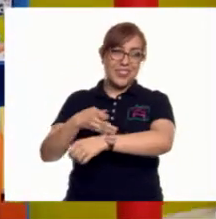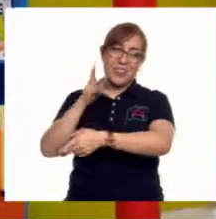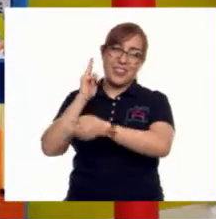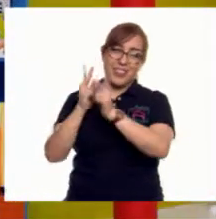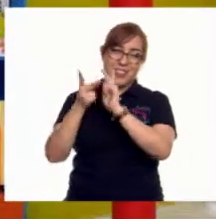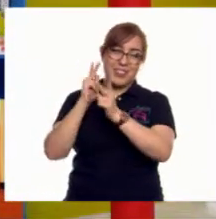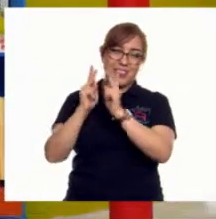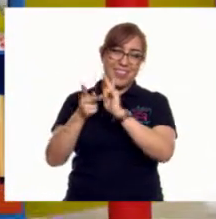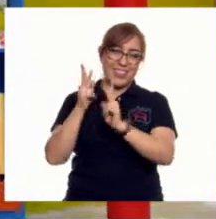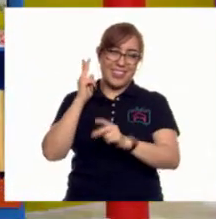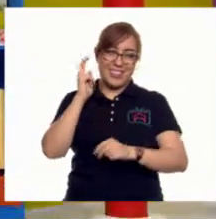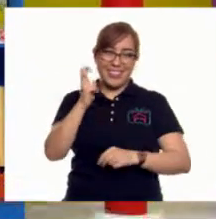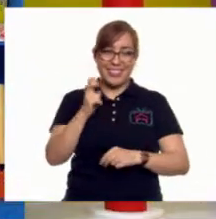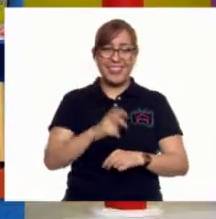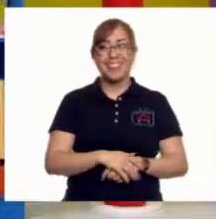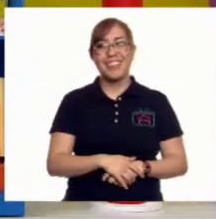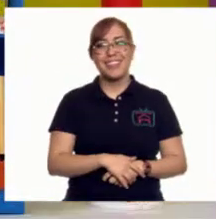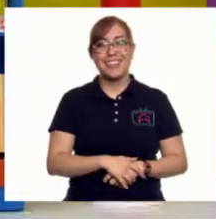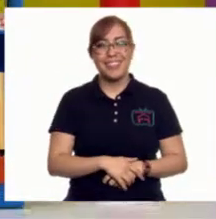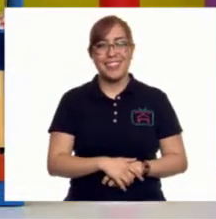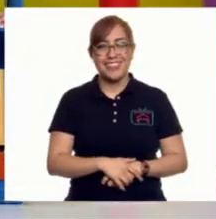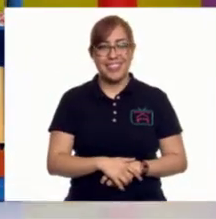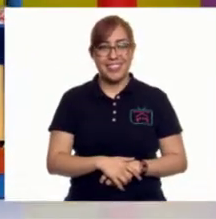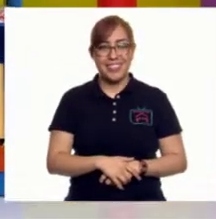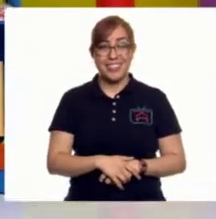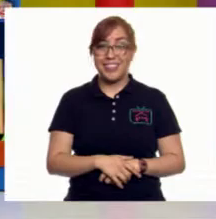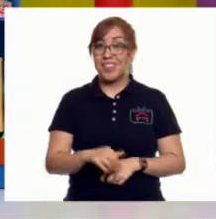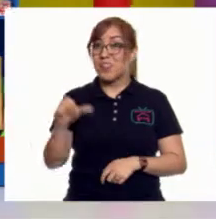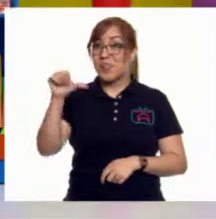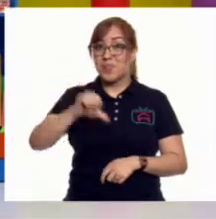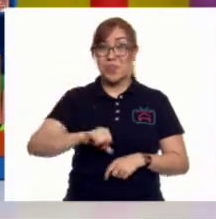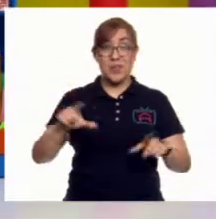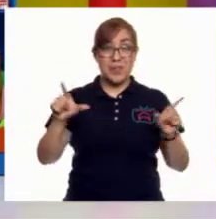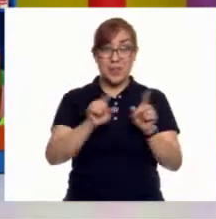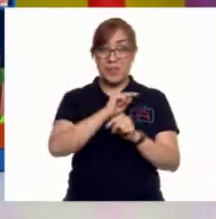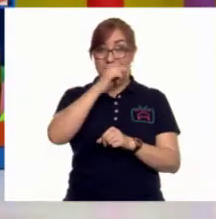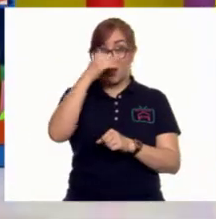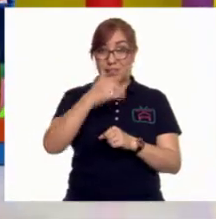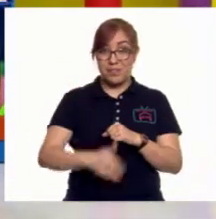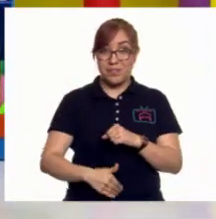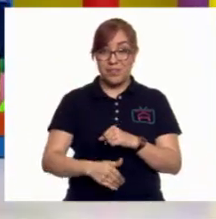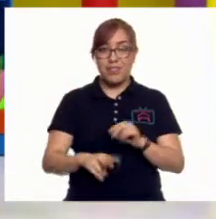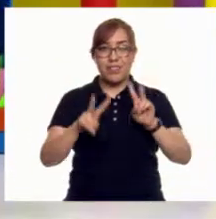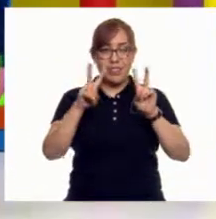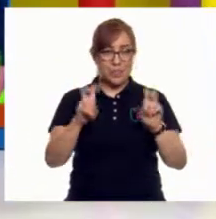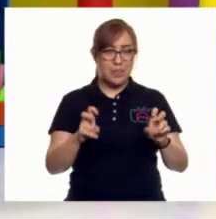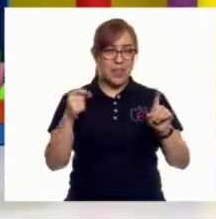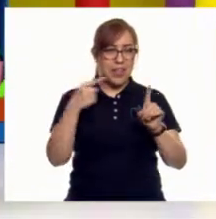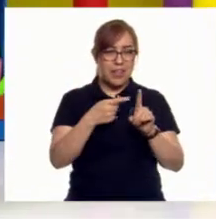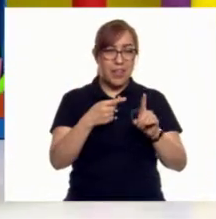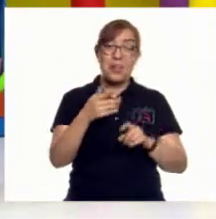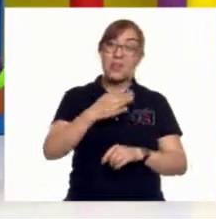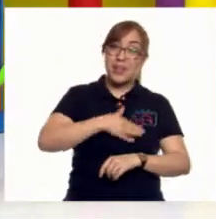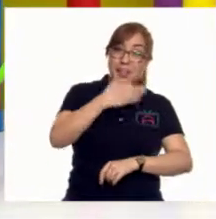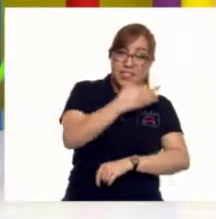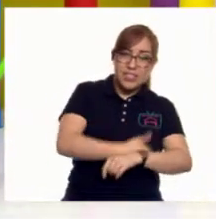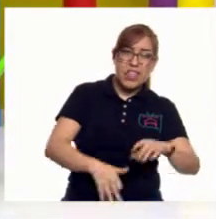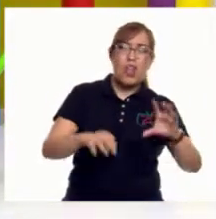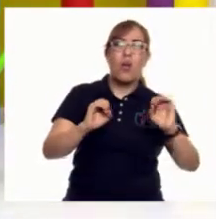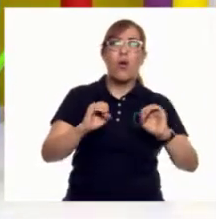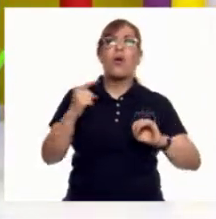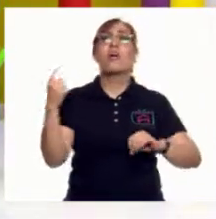practicarla y platica con tu familia en tu lengua materna. Por hoy hemos terminado con Buenas tardes o ¿qué hubo? En